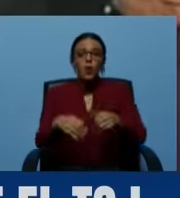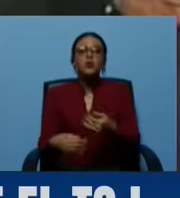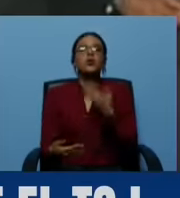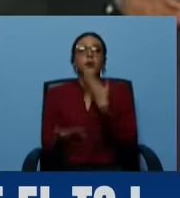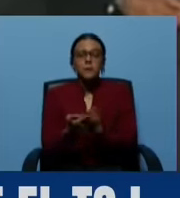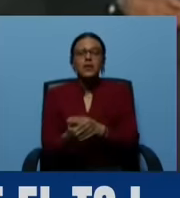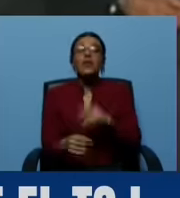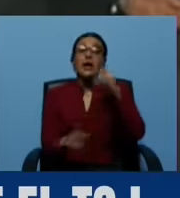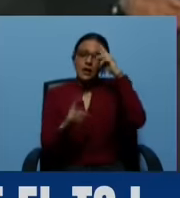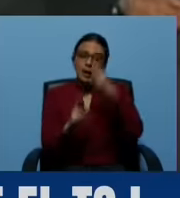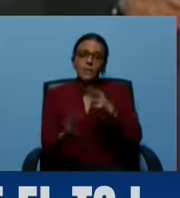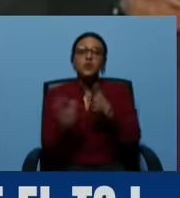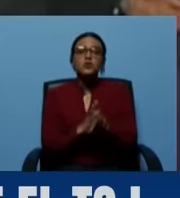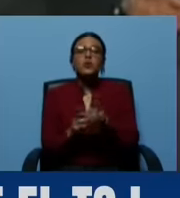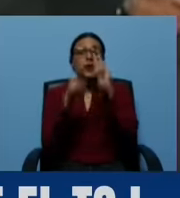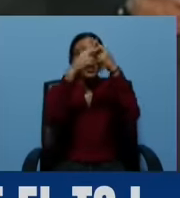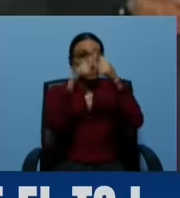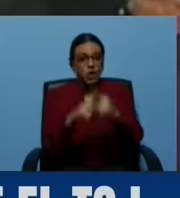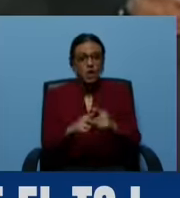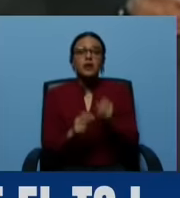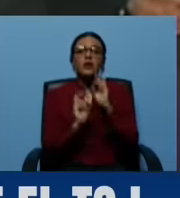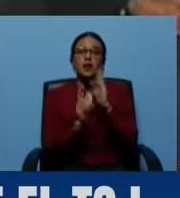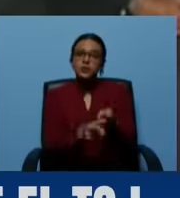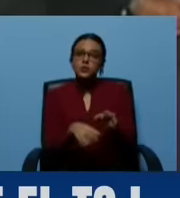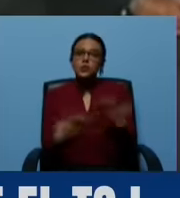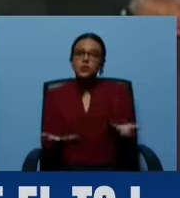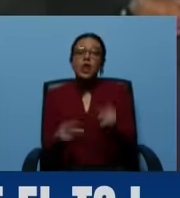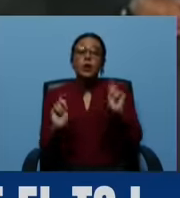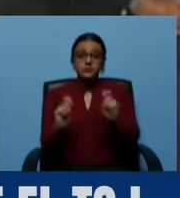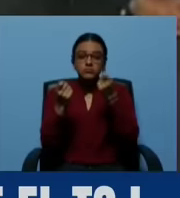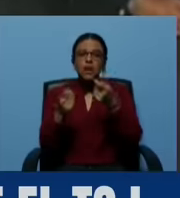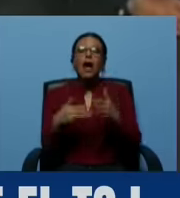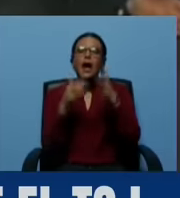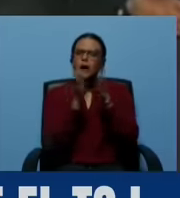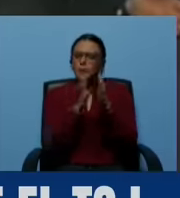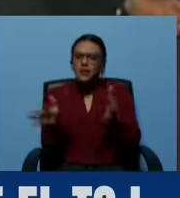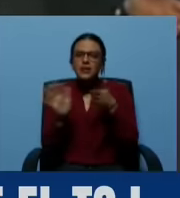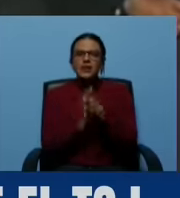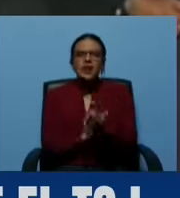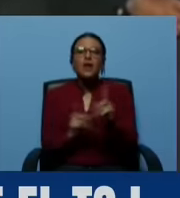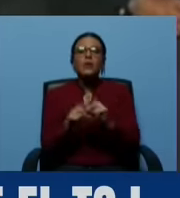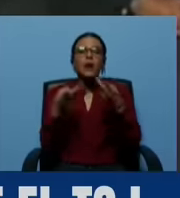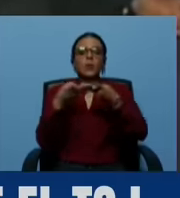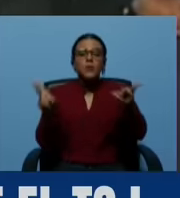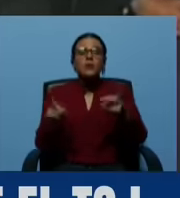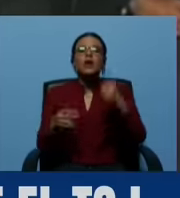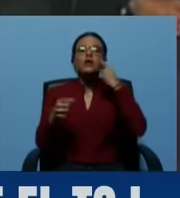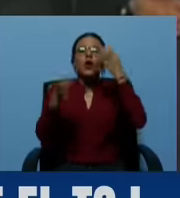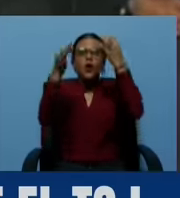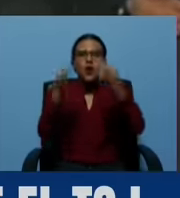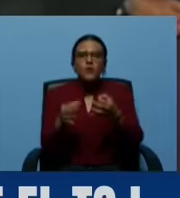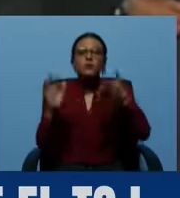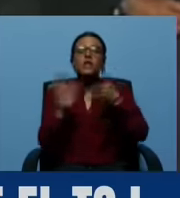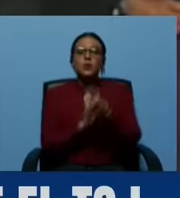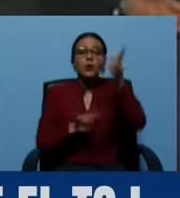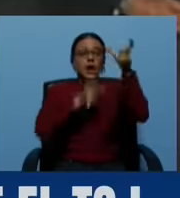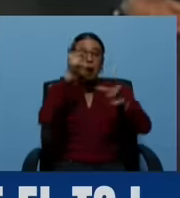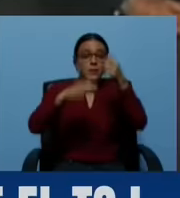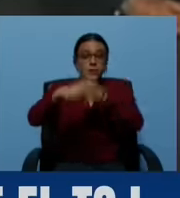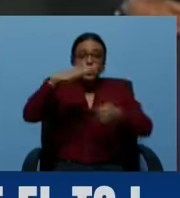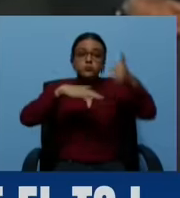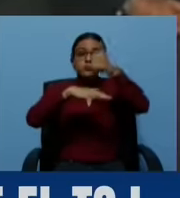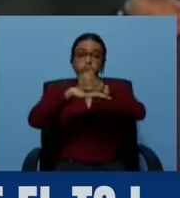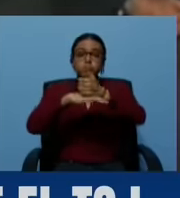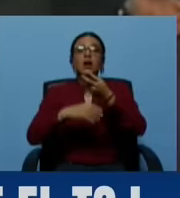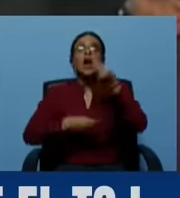resultados. Y para que eso se concrete, tiene que ser a partir de la publicación oficial del organismo constitucional y según